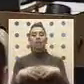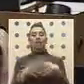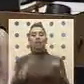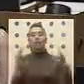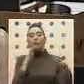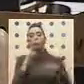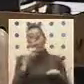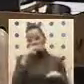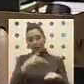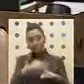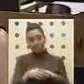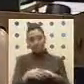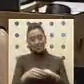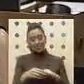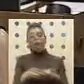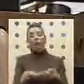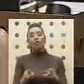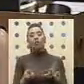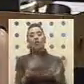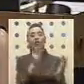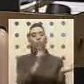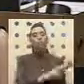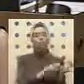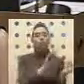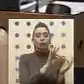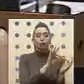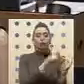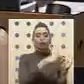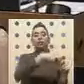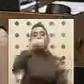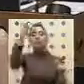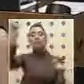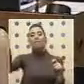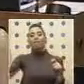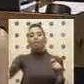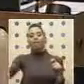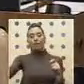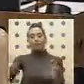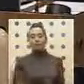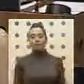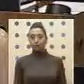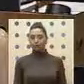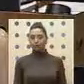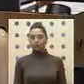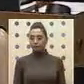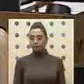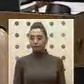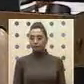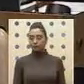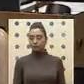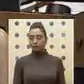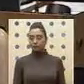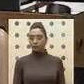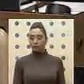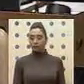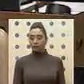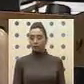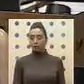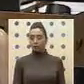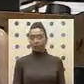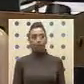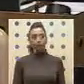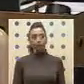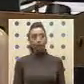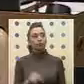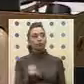consumidores, tienen derecho a la devolución del impuesto específico a los combustibles. Es una cosa que está